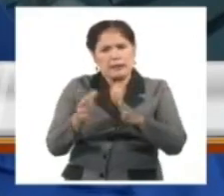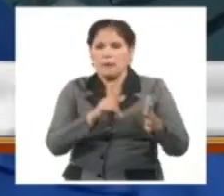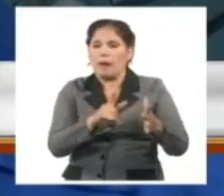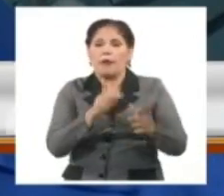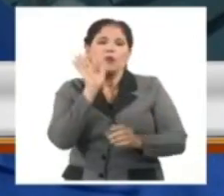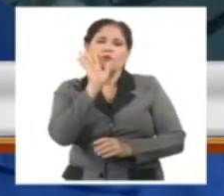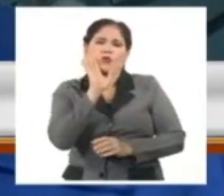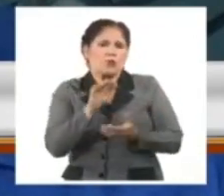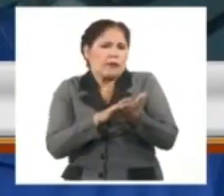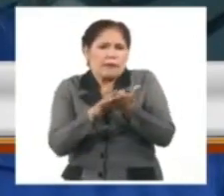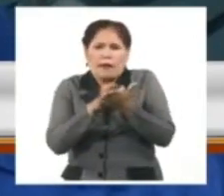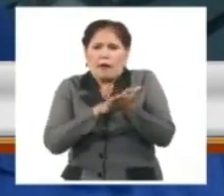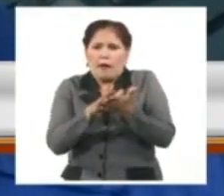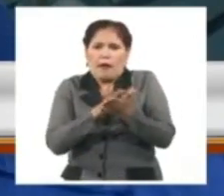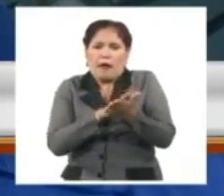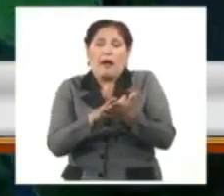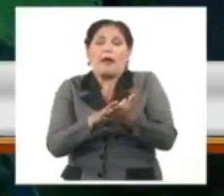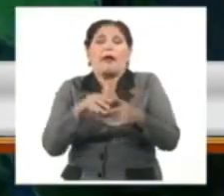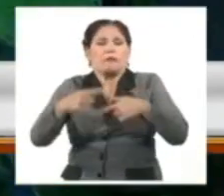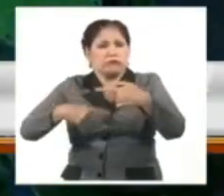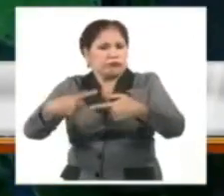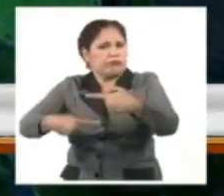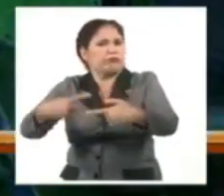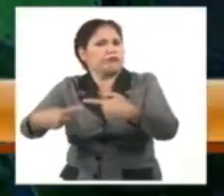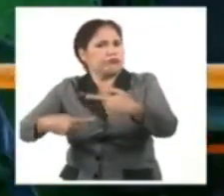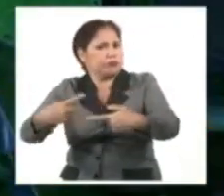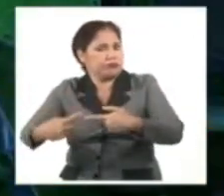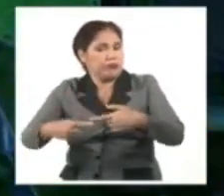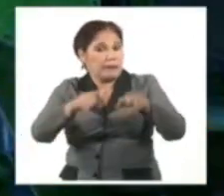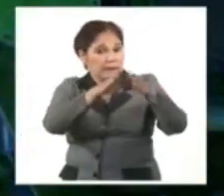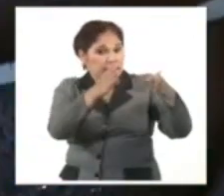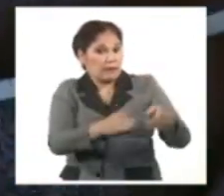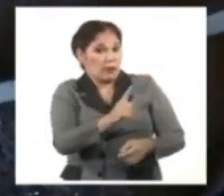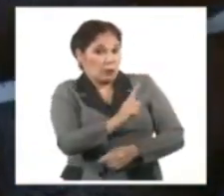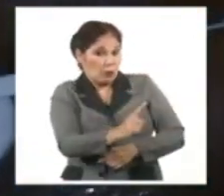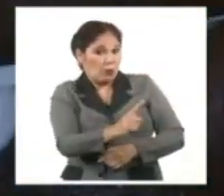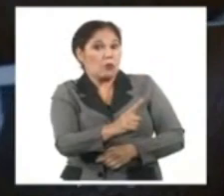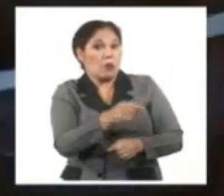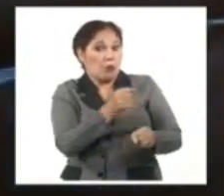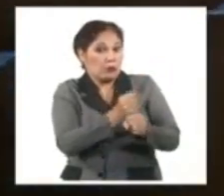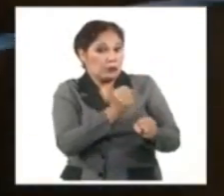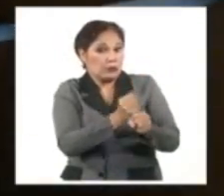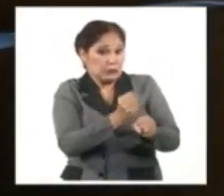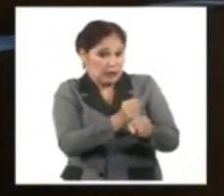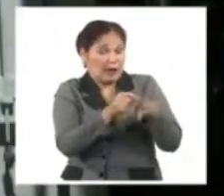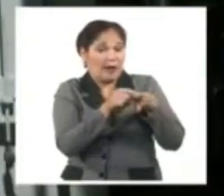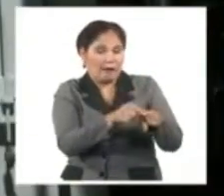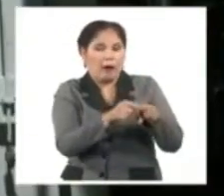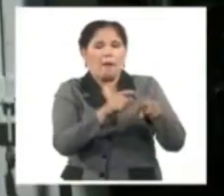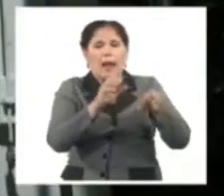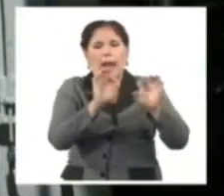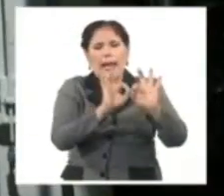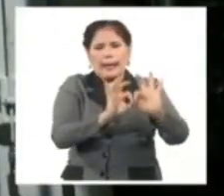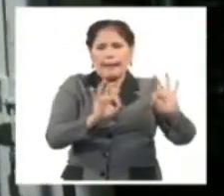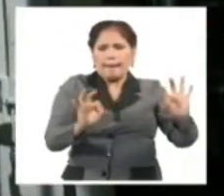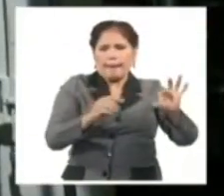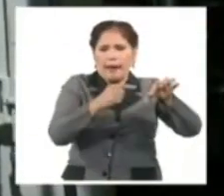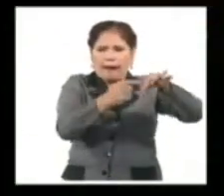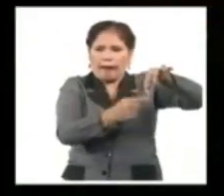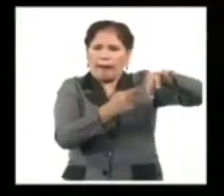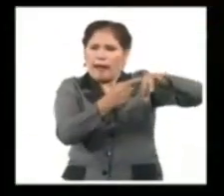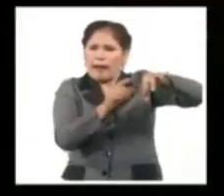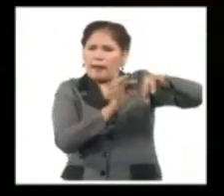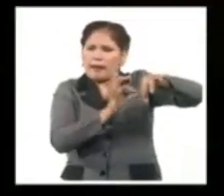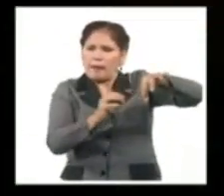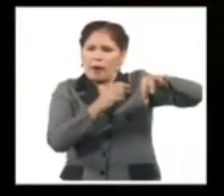ensucia prácticamente y mantiene la carga. En el bloque 1 las operaciones hoy se concentran en la limpieza del eje conductivo y el